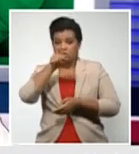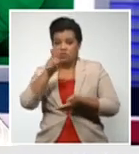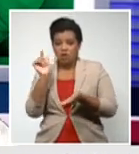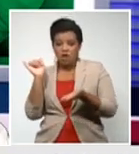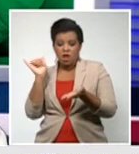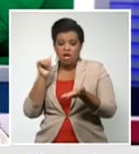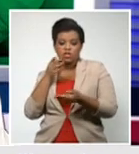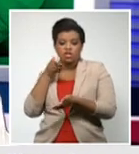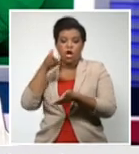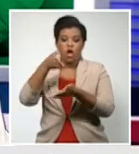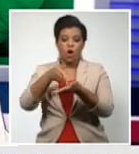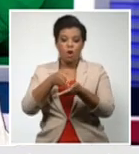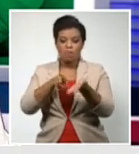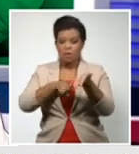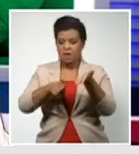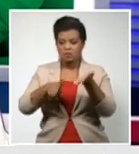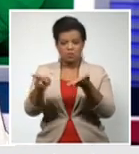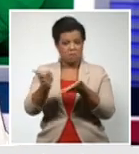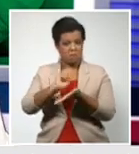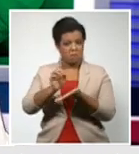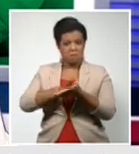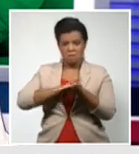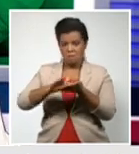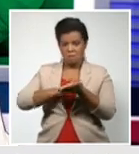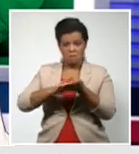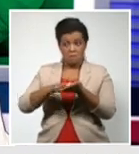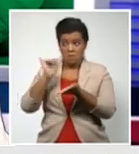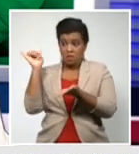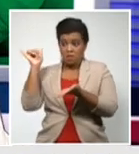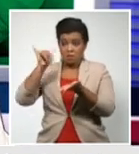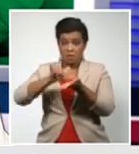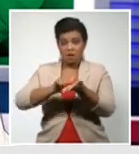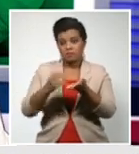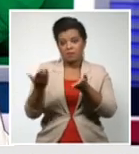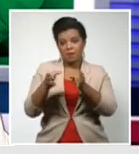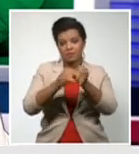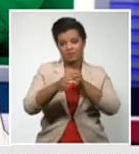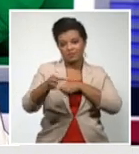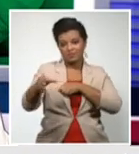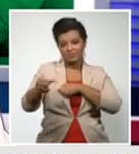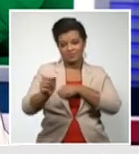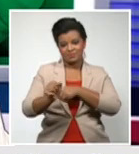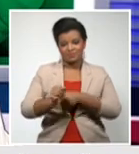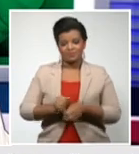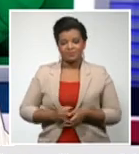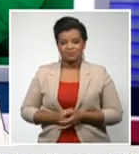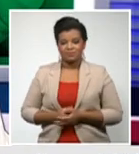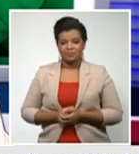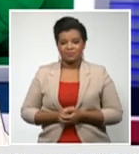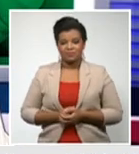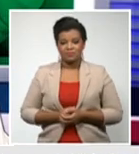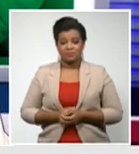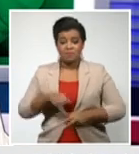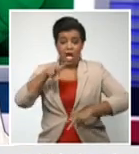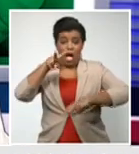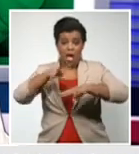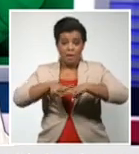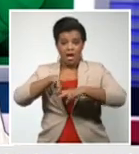menos a la comunidad, porque fueron aislados del momento que arribaron. De La Habana son